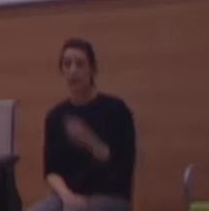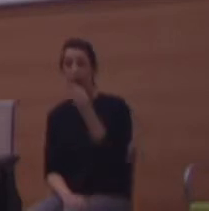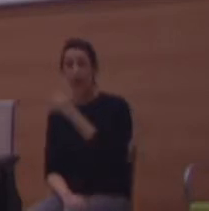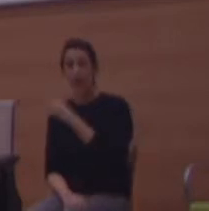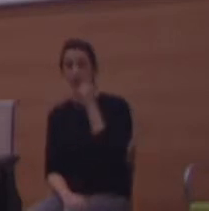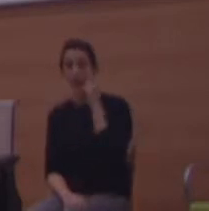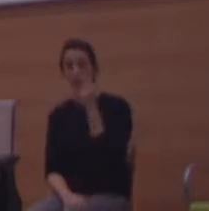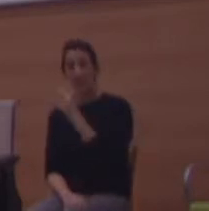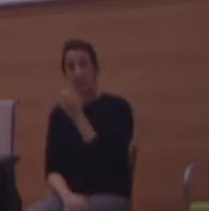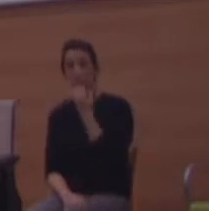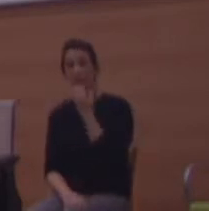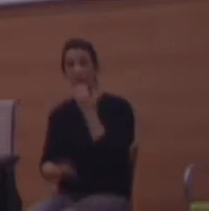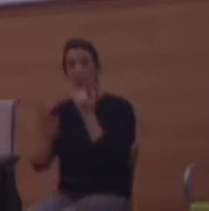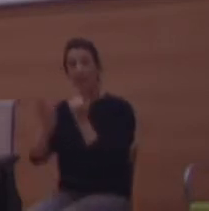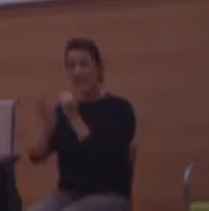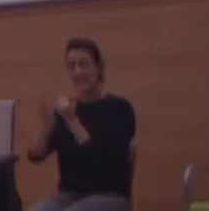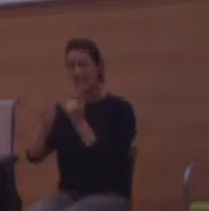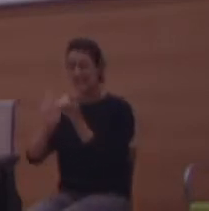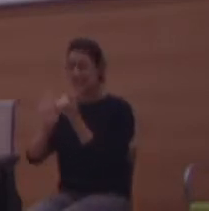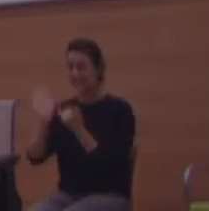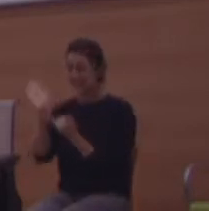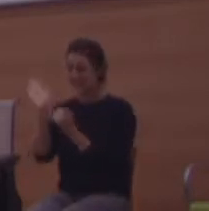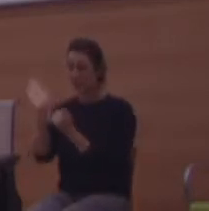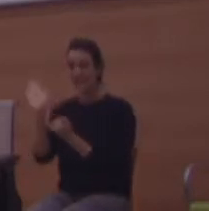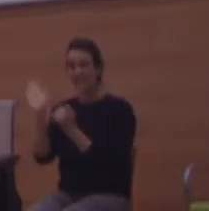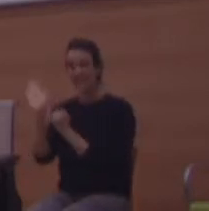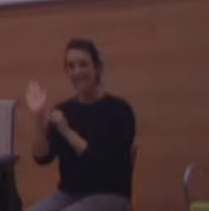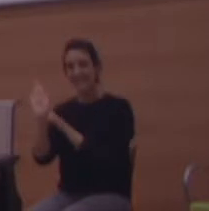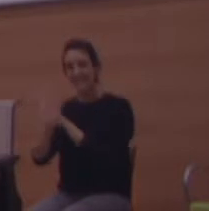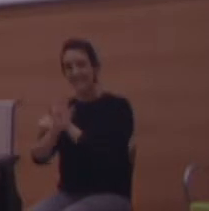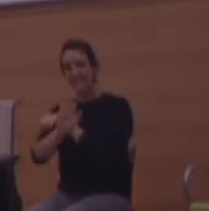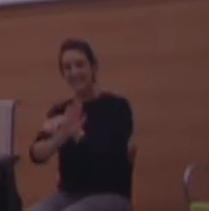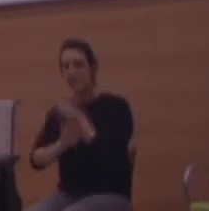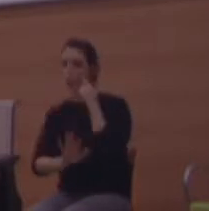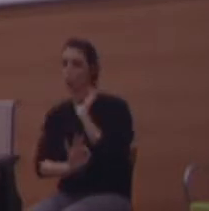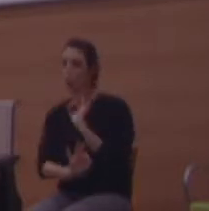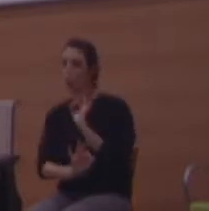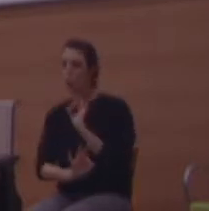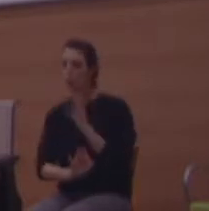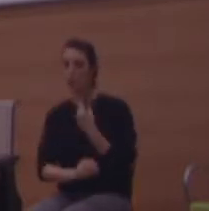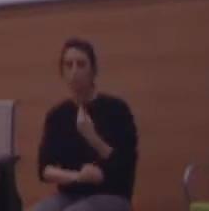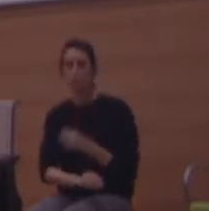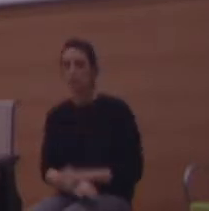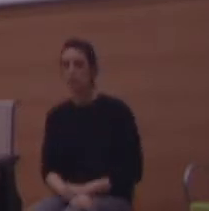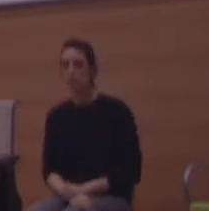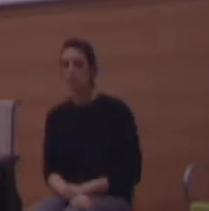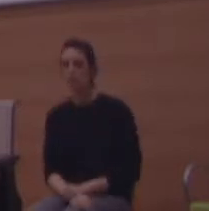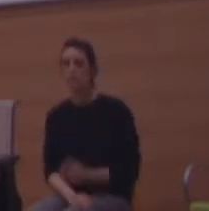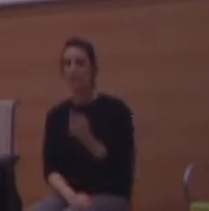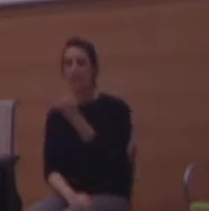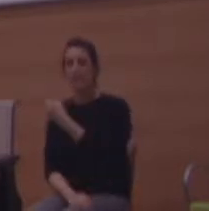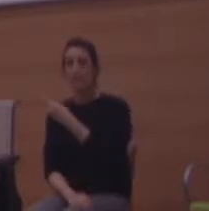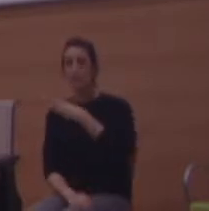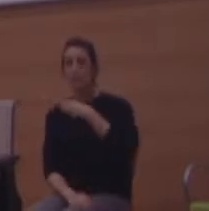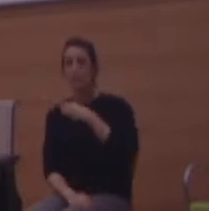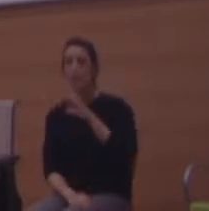Aquí vemos las fisuras en el talón, con lo que hay que tener muchísimo cuidado. Y este es un eloma